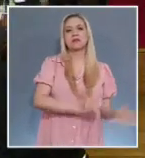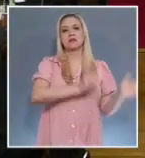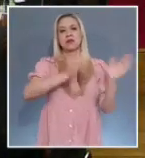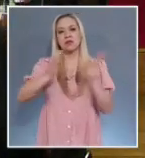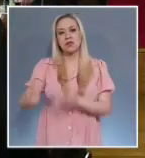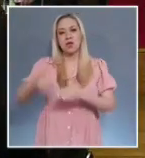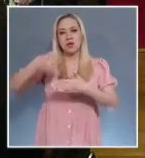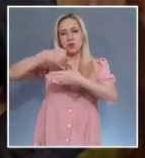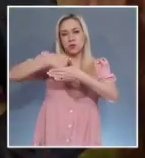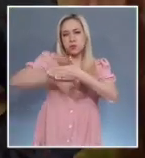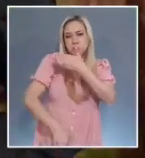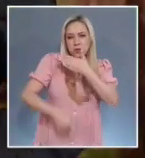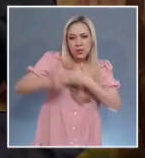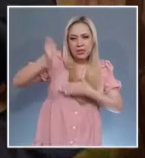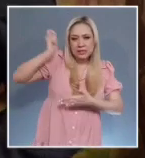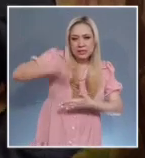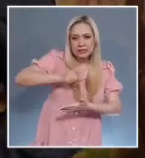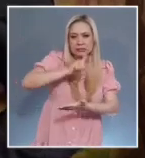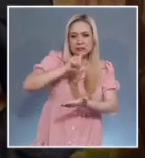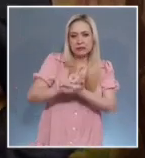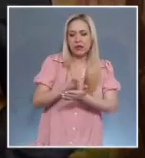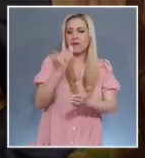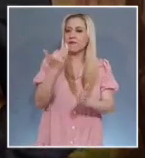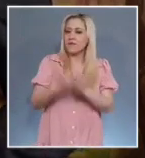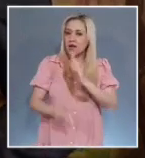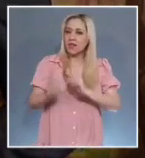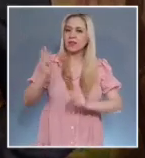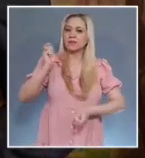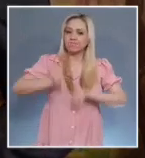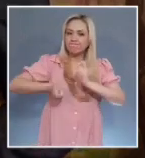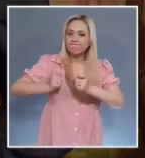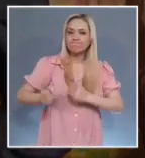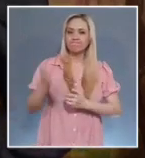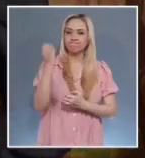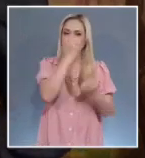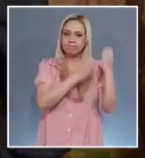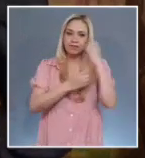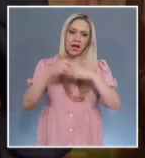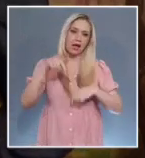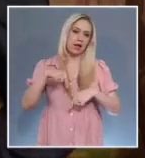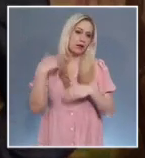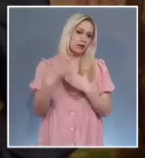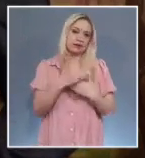Justicia de la Nación. Poder Informativo, José de Jesús Cruz y Baja.